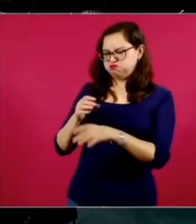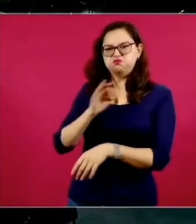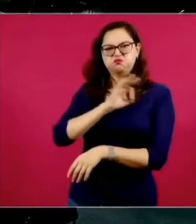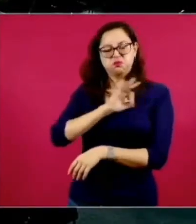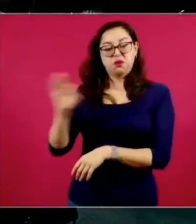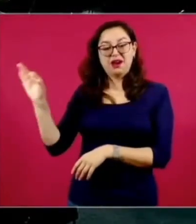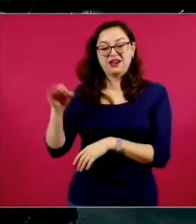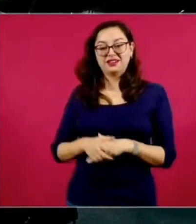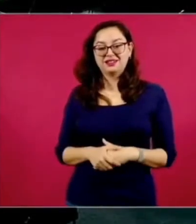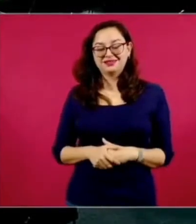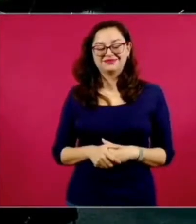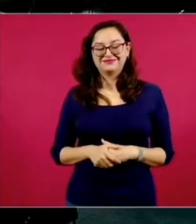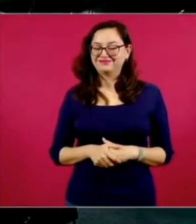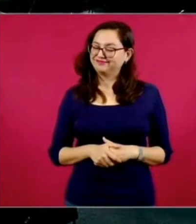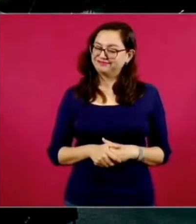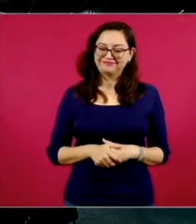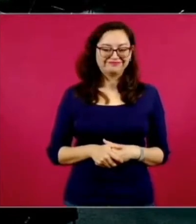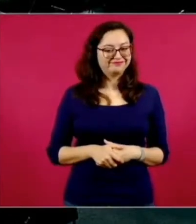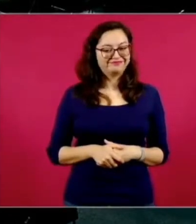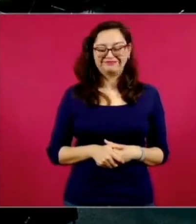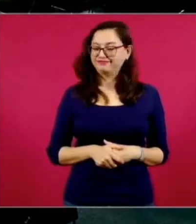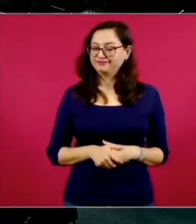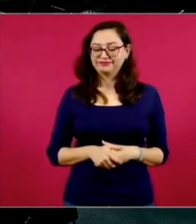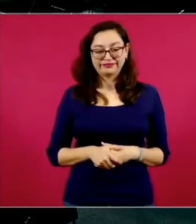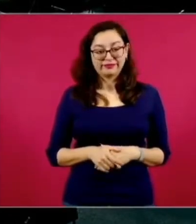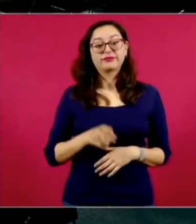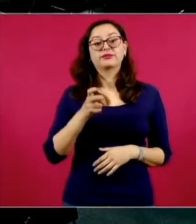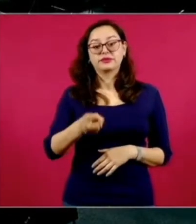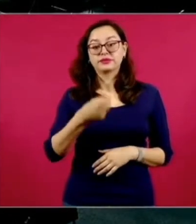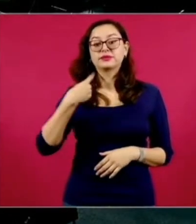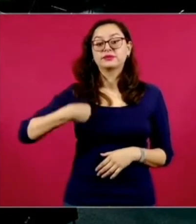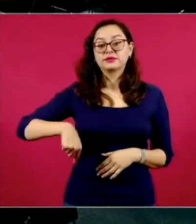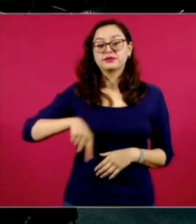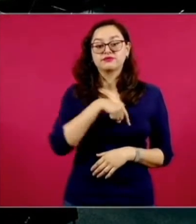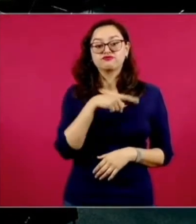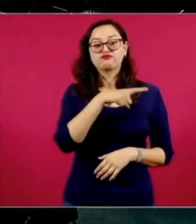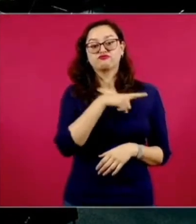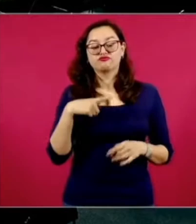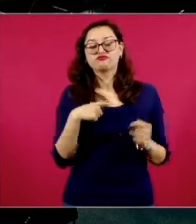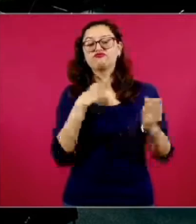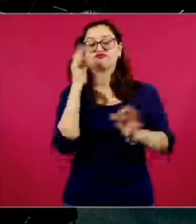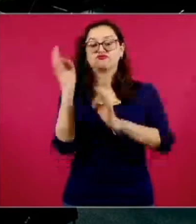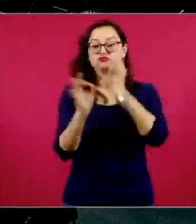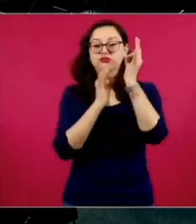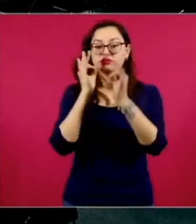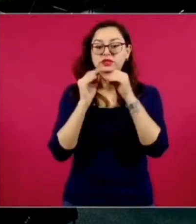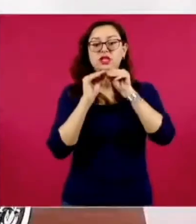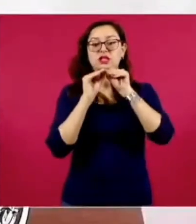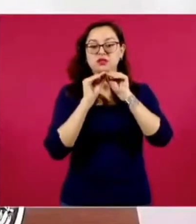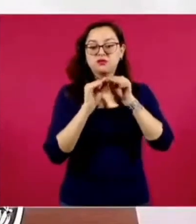Entonces tenemos que ir haciendo labor y eso